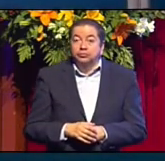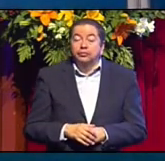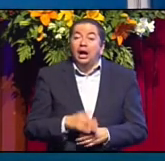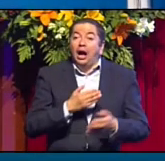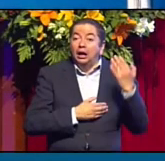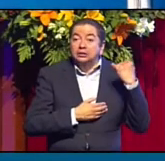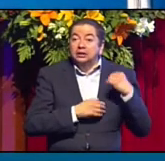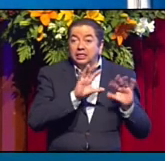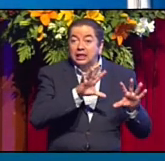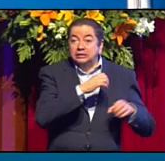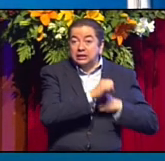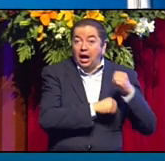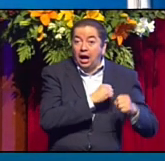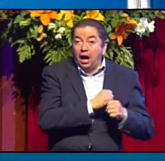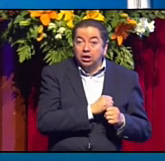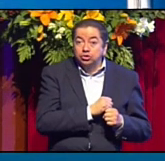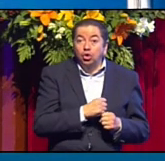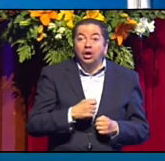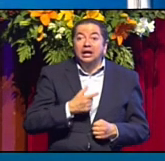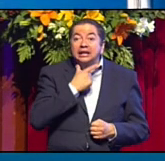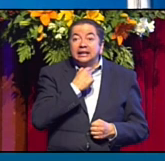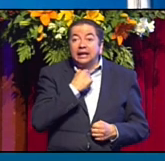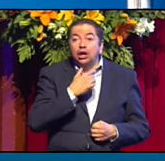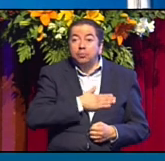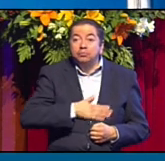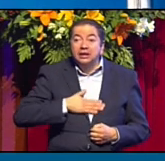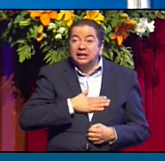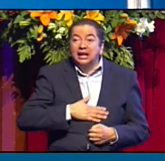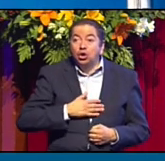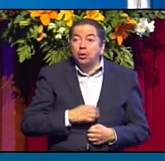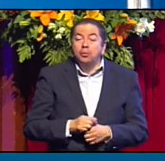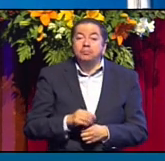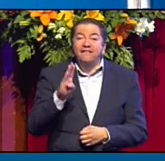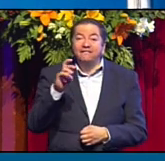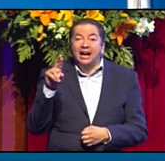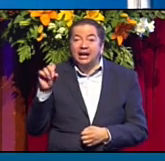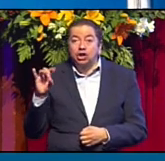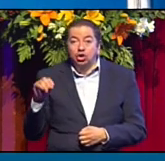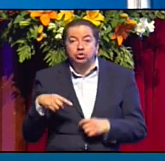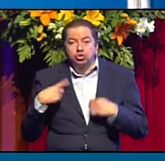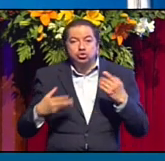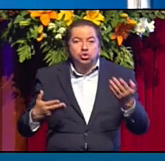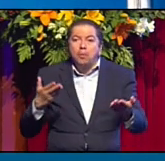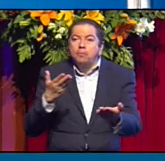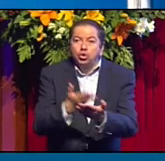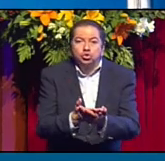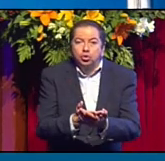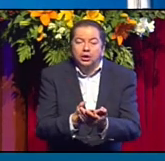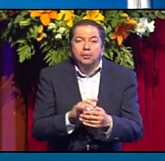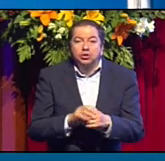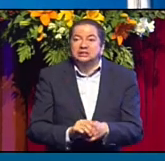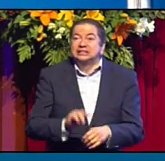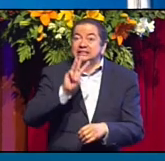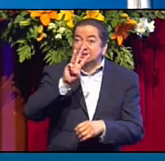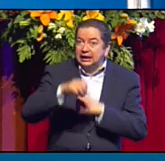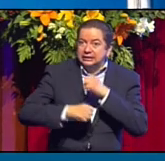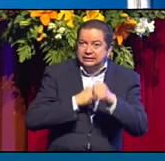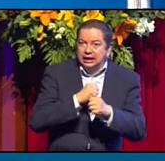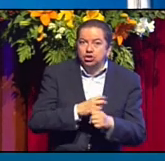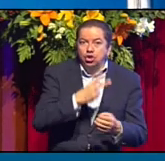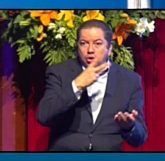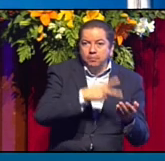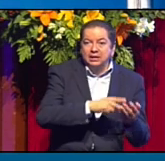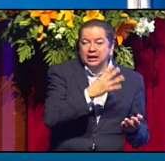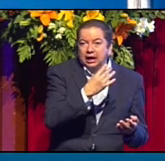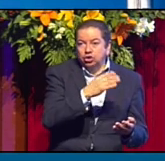ninguno. Pero cuando cumplimos 10 años, el 2013, postulamos, nos ganamos el Quiero Mi Barrio y durante 3 años, del